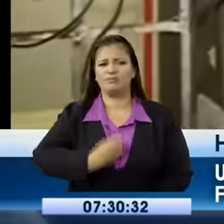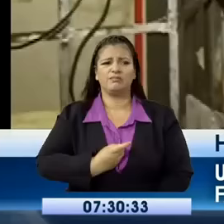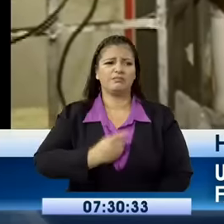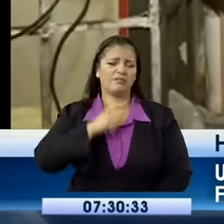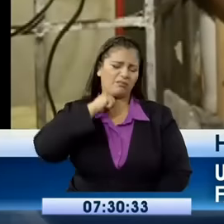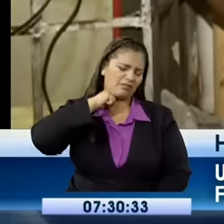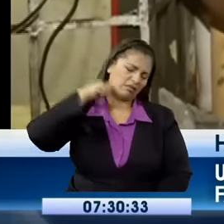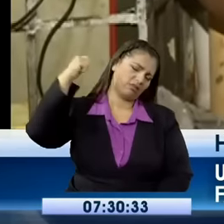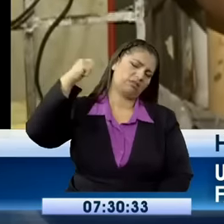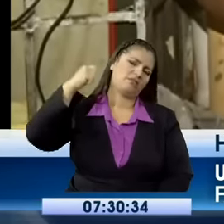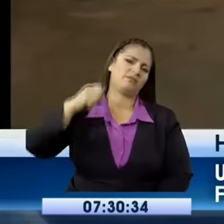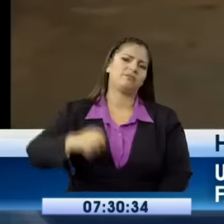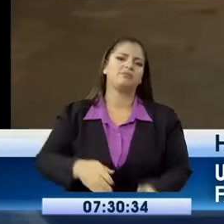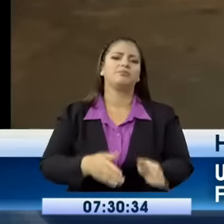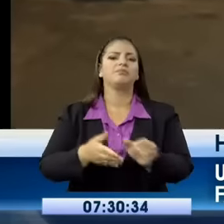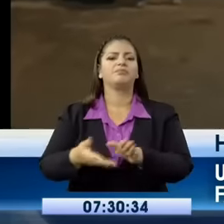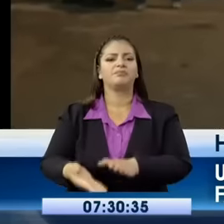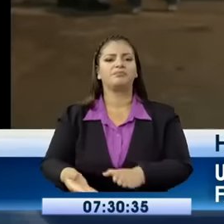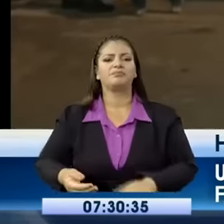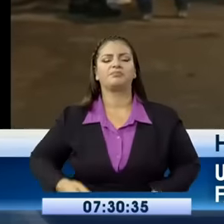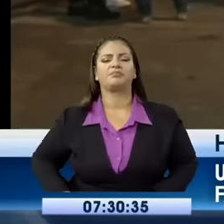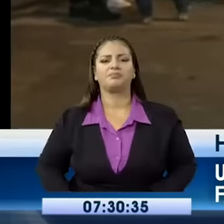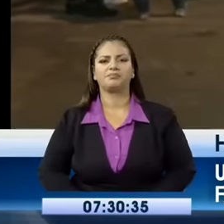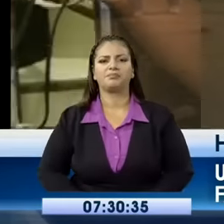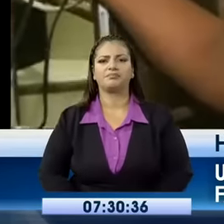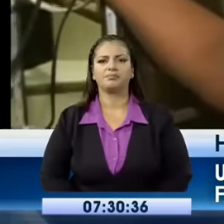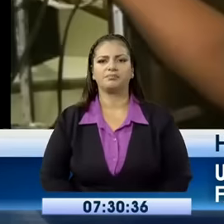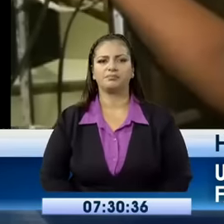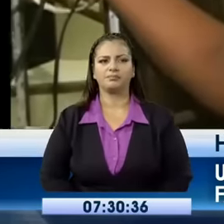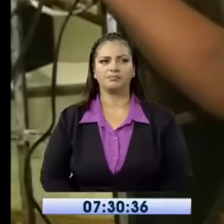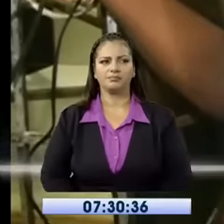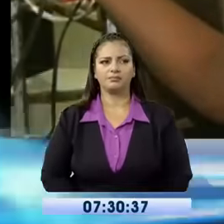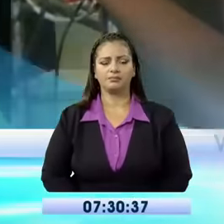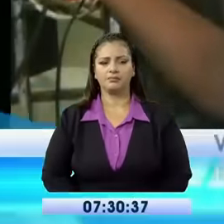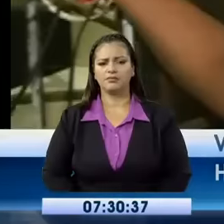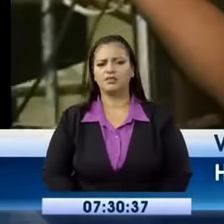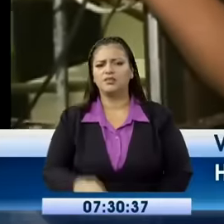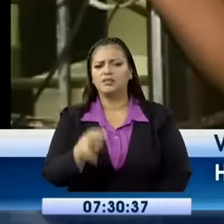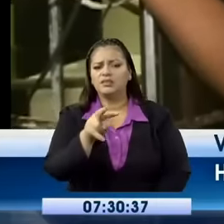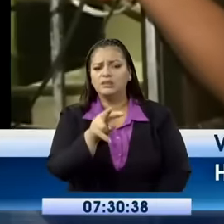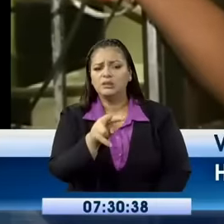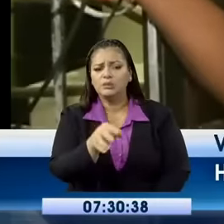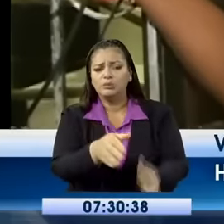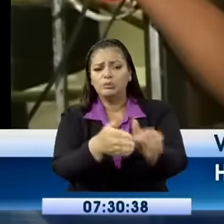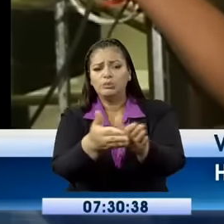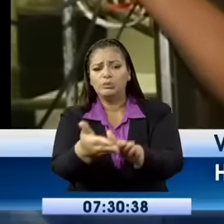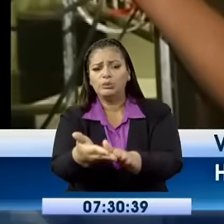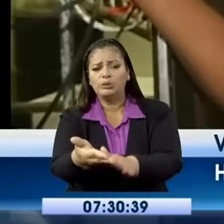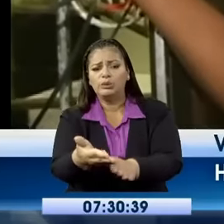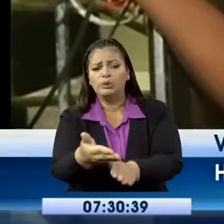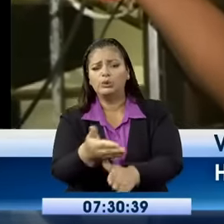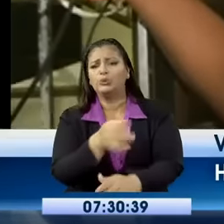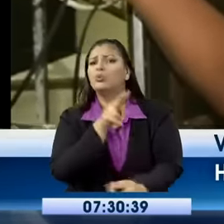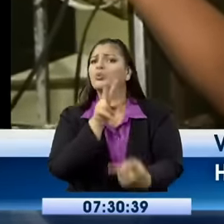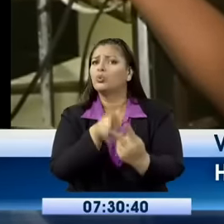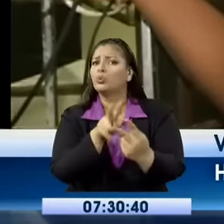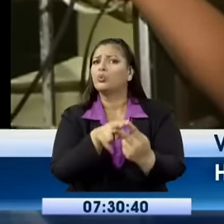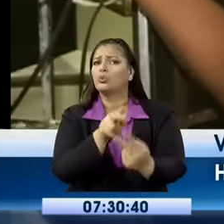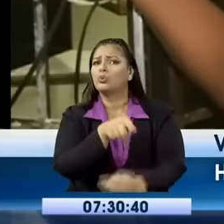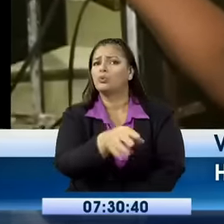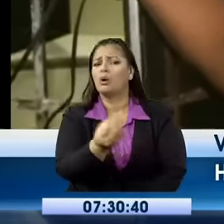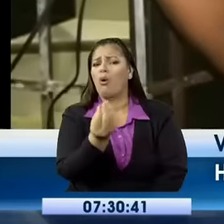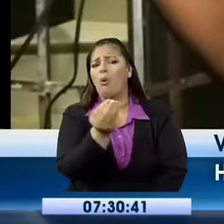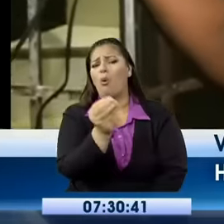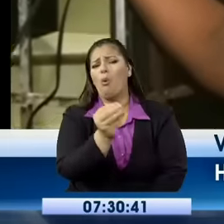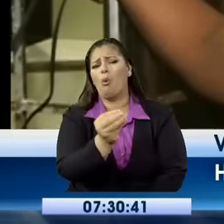la fatal decisión por me da tristeza de ver que un chico tan joven y se quita